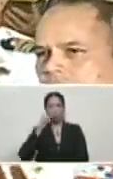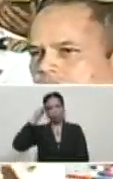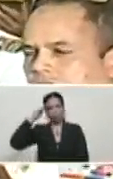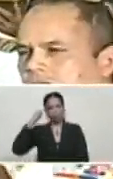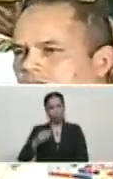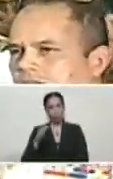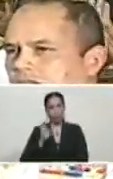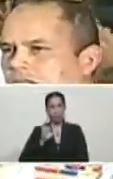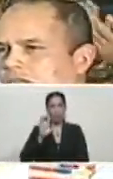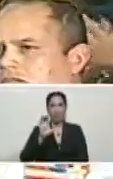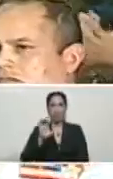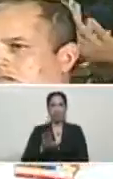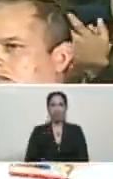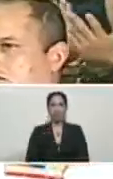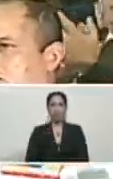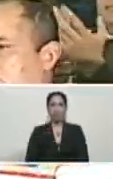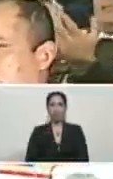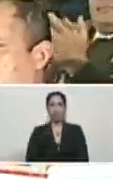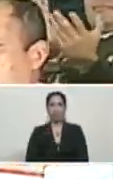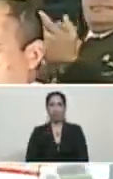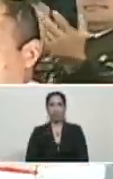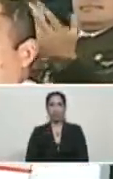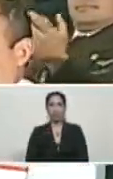de la patria.